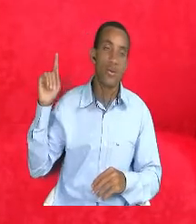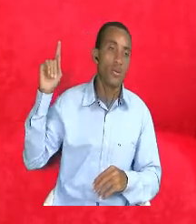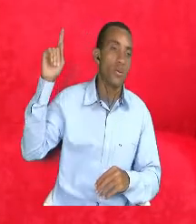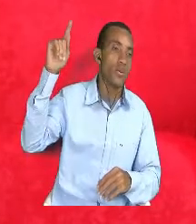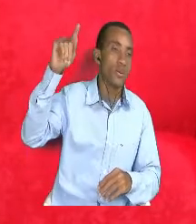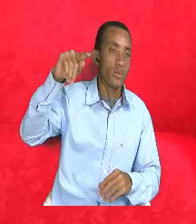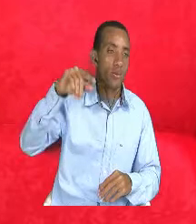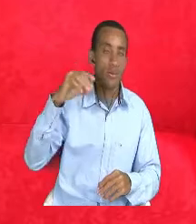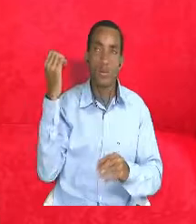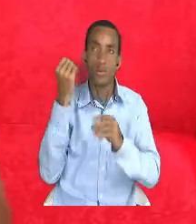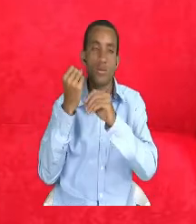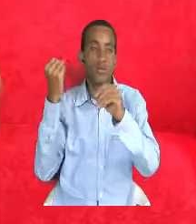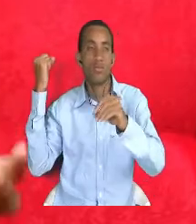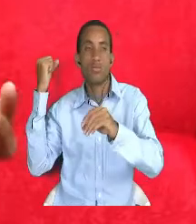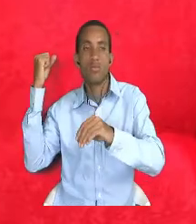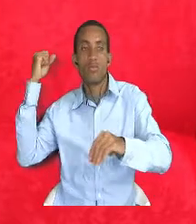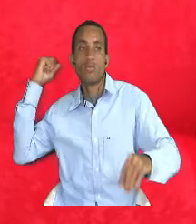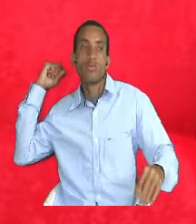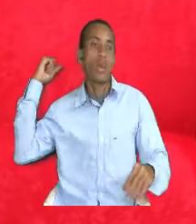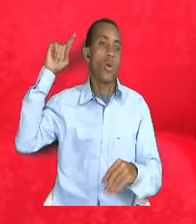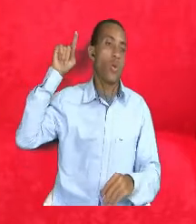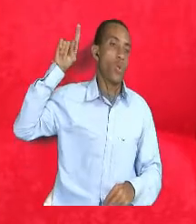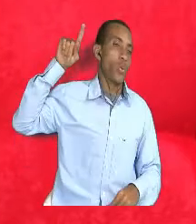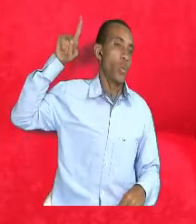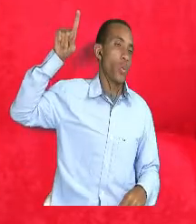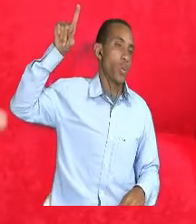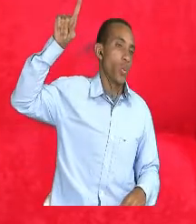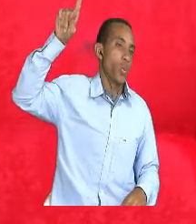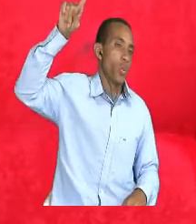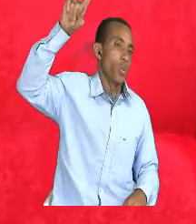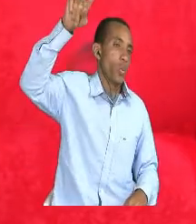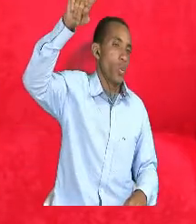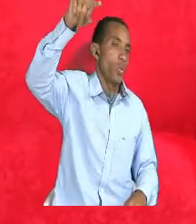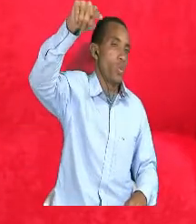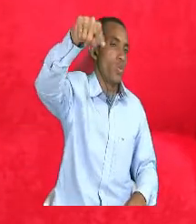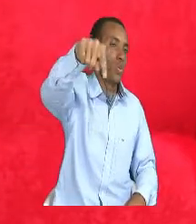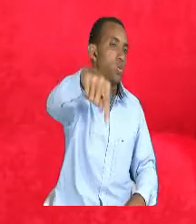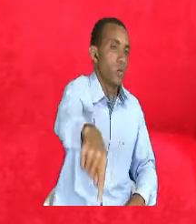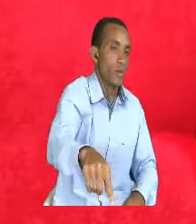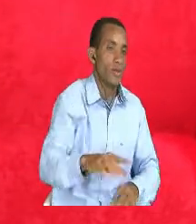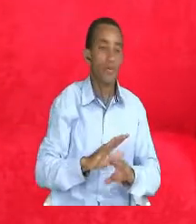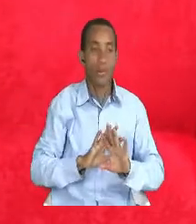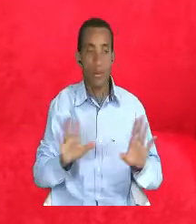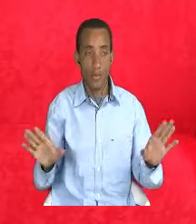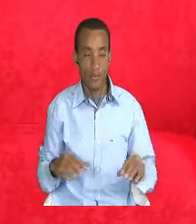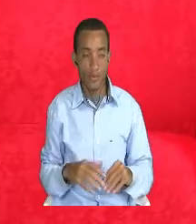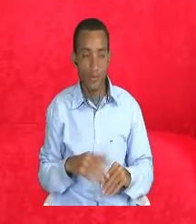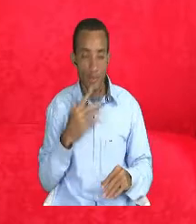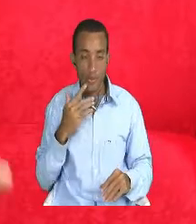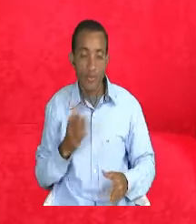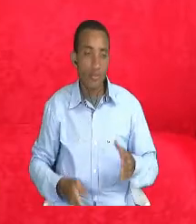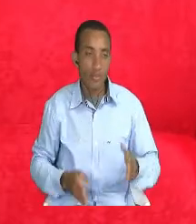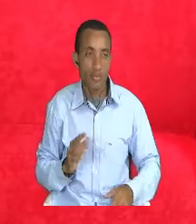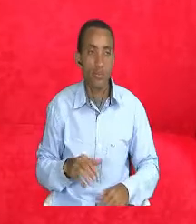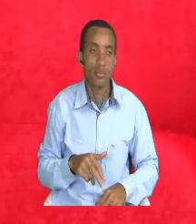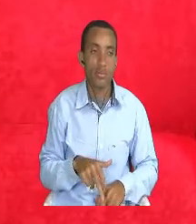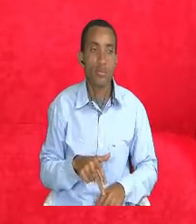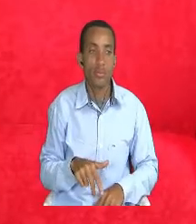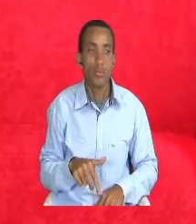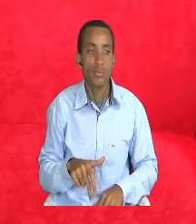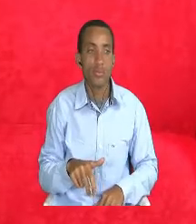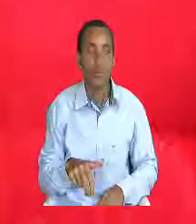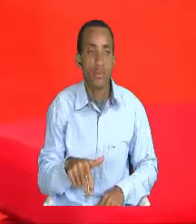lanzador de jabalina. Es ver cosas comunes porque el atletismo lo hacemos también en todos lados. El atletismo también es marcha, es caminar, el